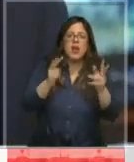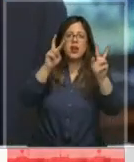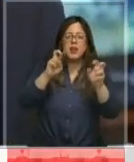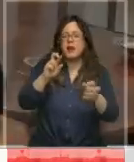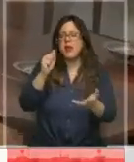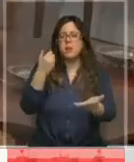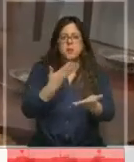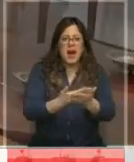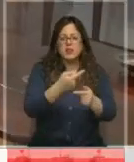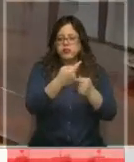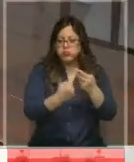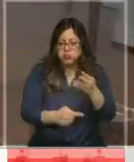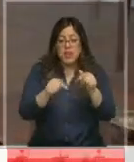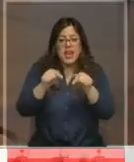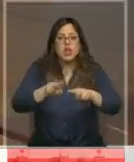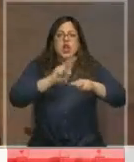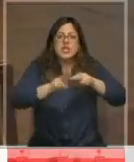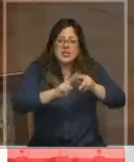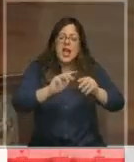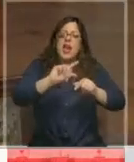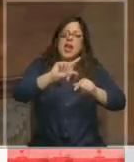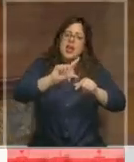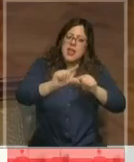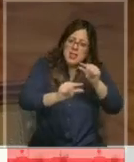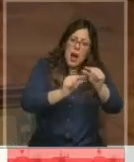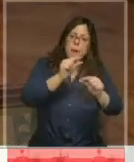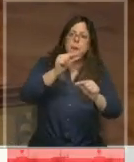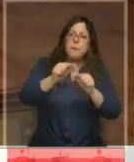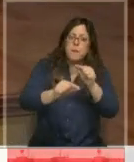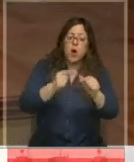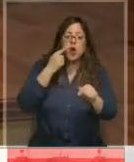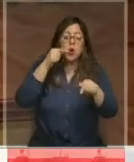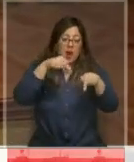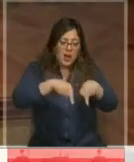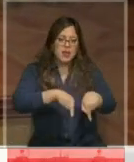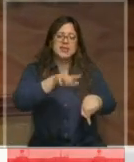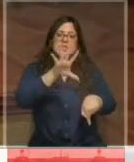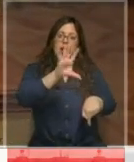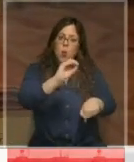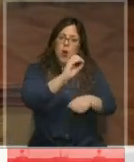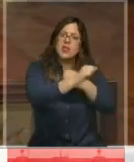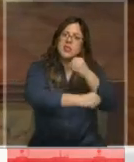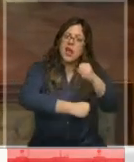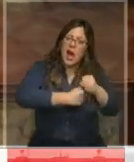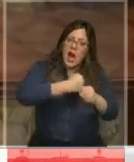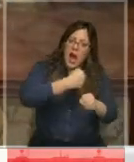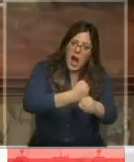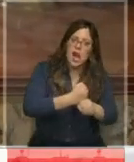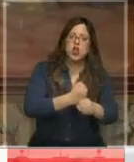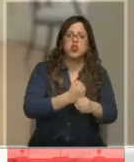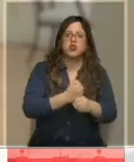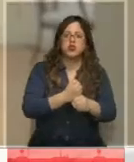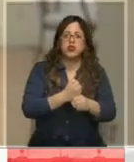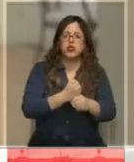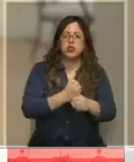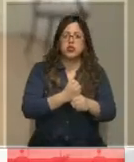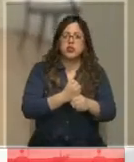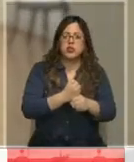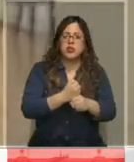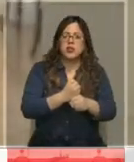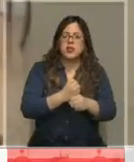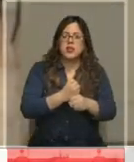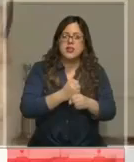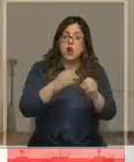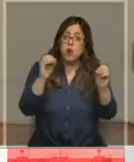Estas cosas se cocinan a fuego lento, Sole. Acá son 50 años de interpretaciones disímiles acerca de la